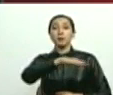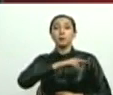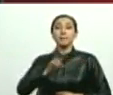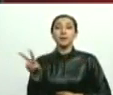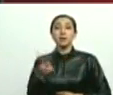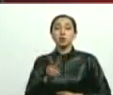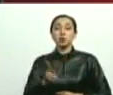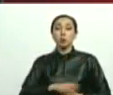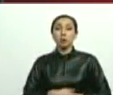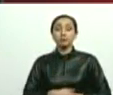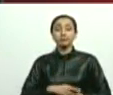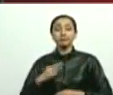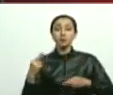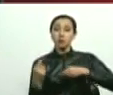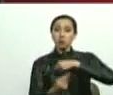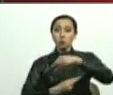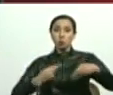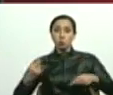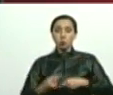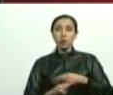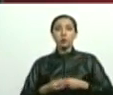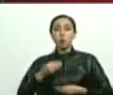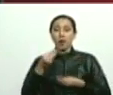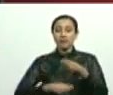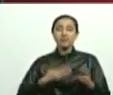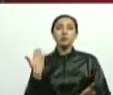Esta revolución que ha sido testigo